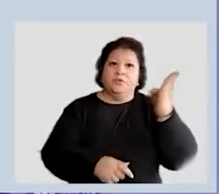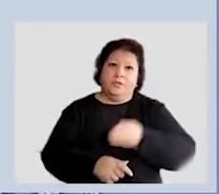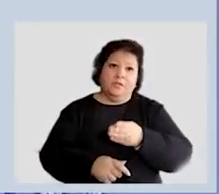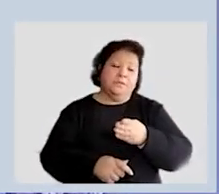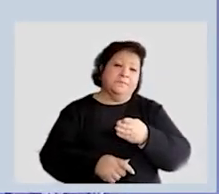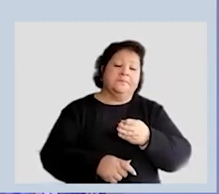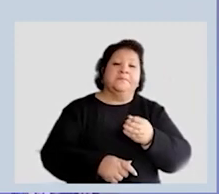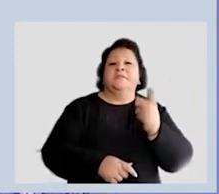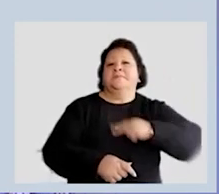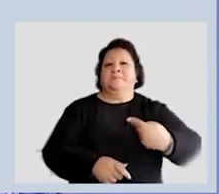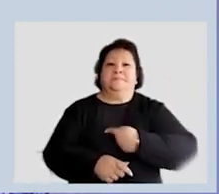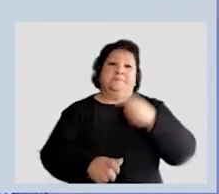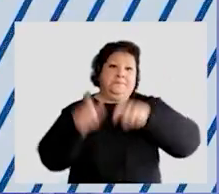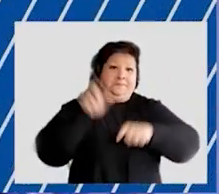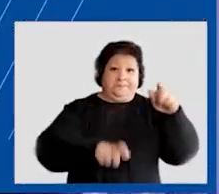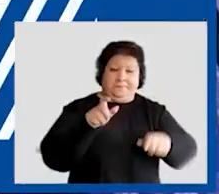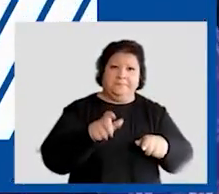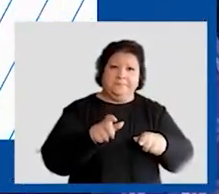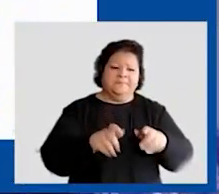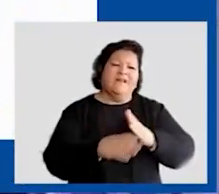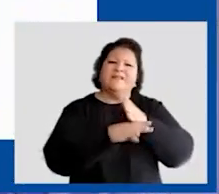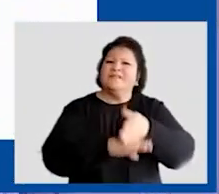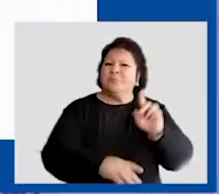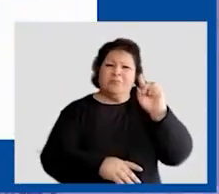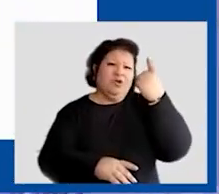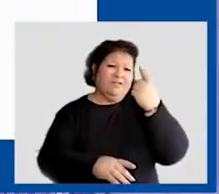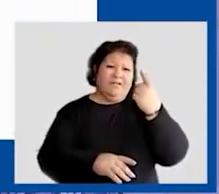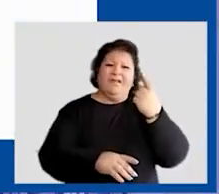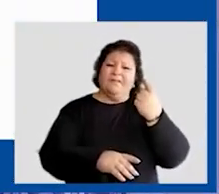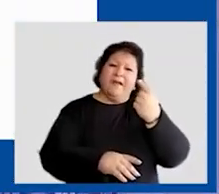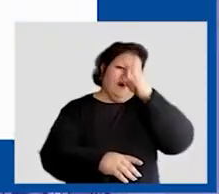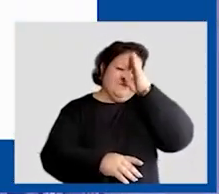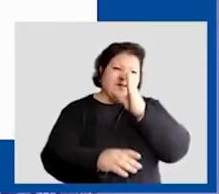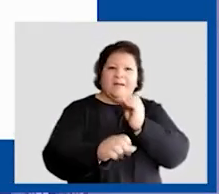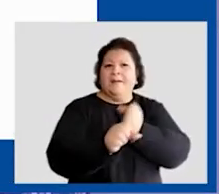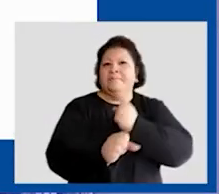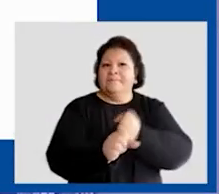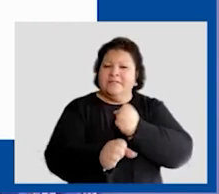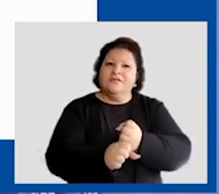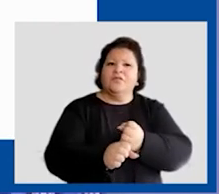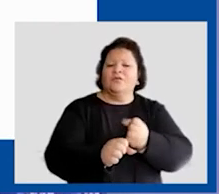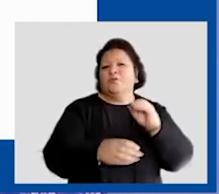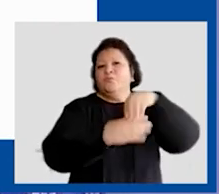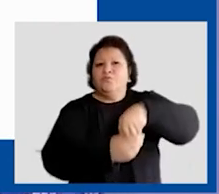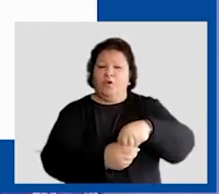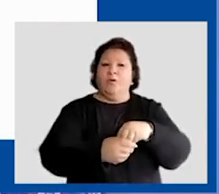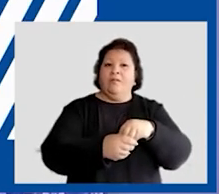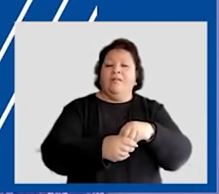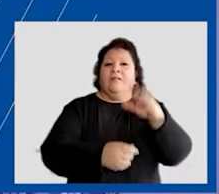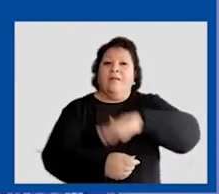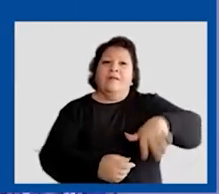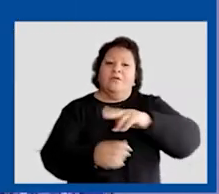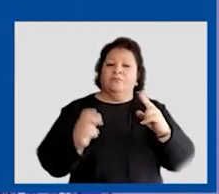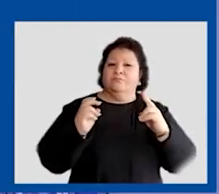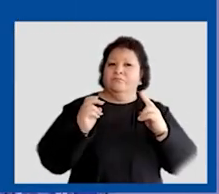aprendizaje a todos los participantes no correcto esperaban un número tan tan alto en realidad sí porque ese número lo maneja el propio ministerio es